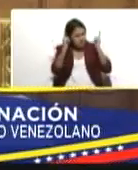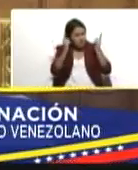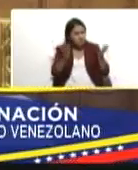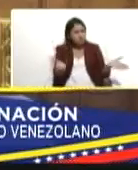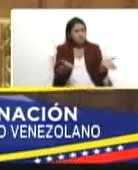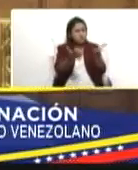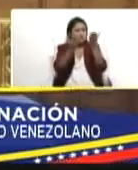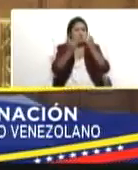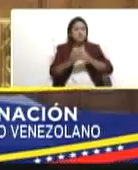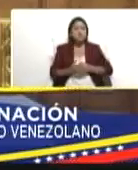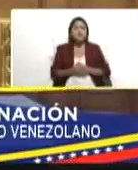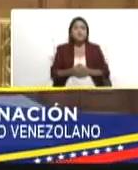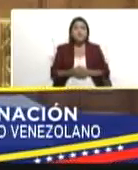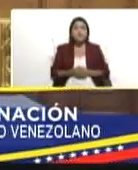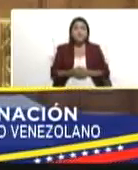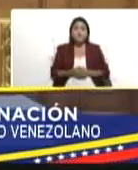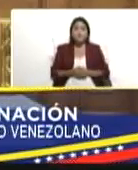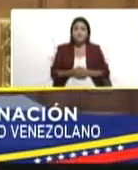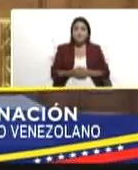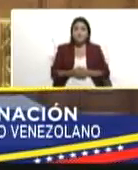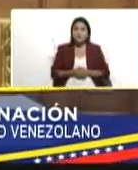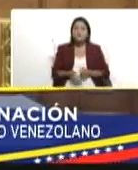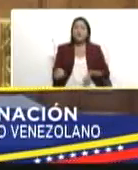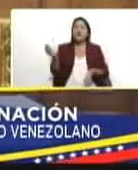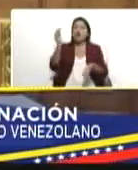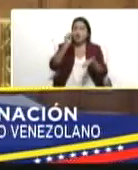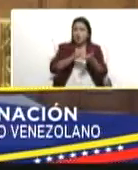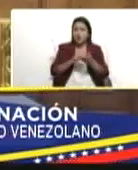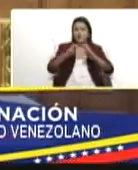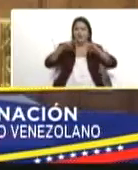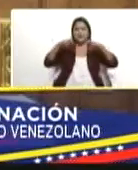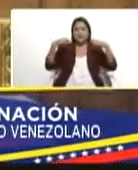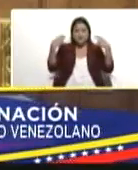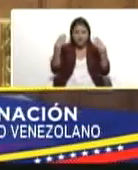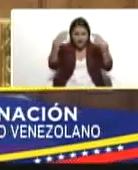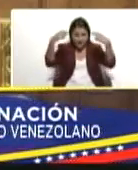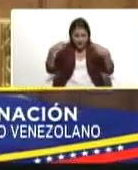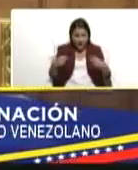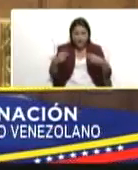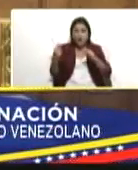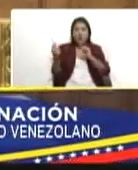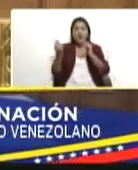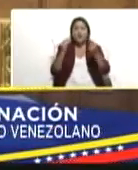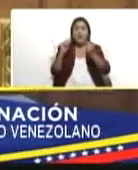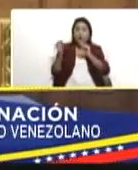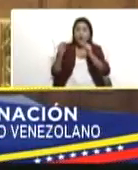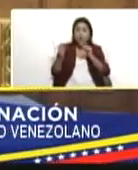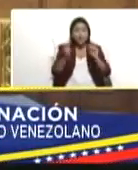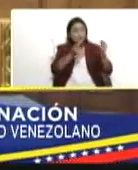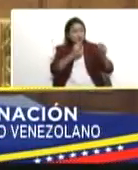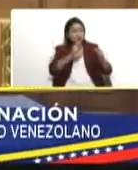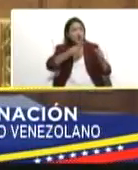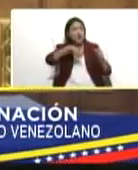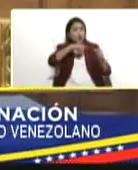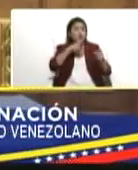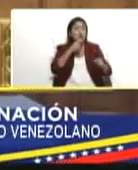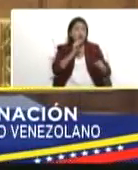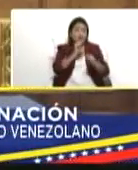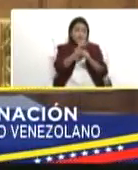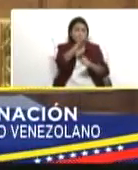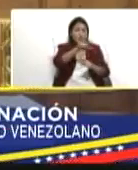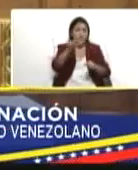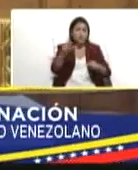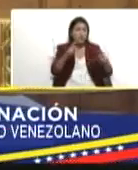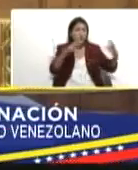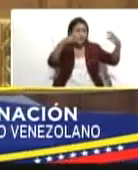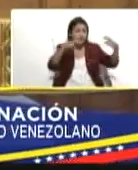hágale y volvimos a las negociaciones en las negociaciones se los dijimos a los negociadores